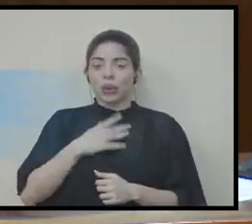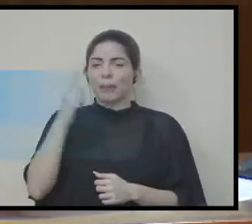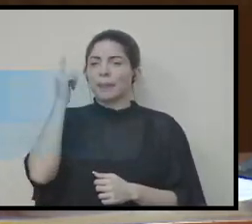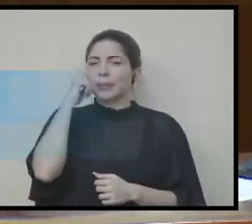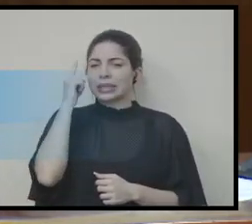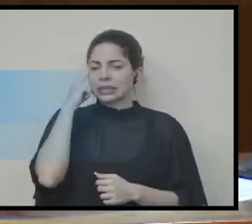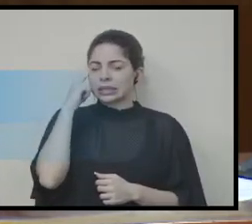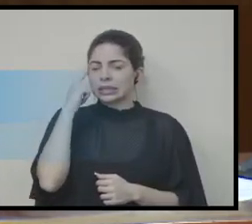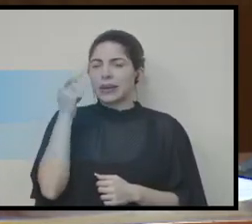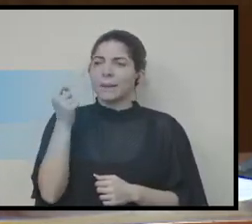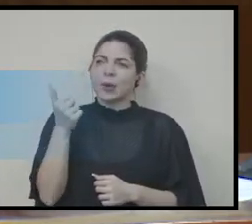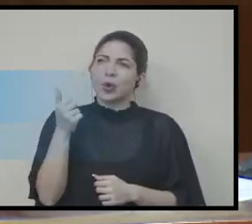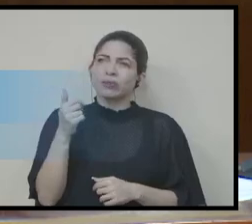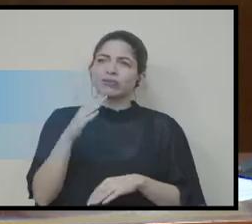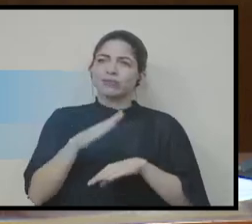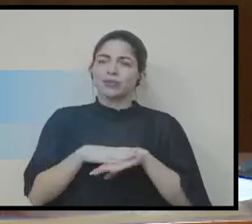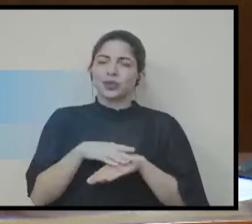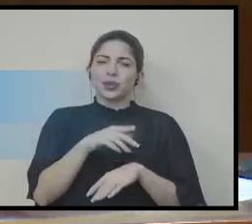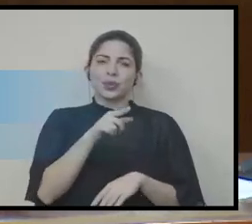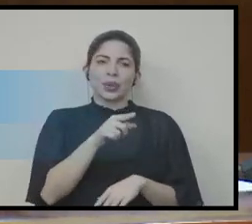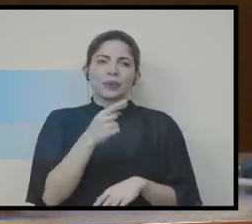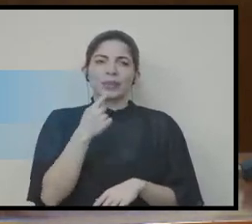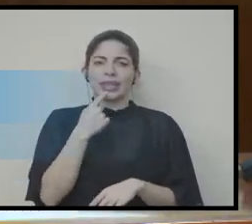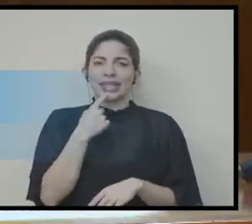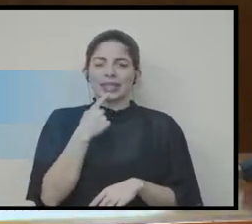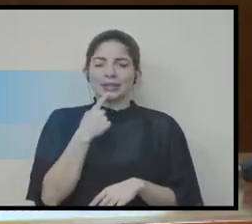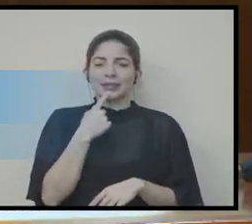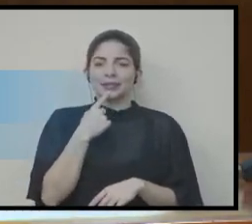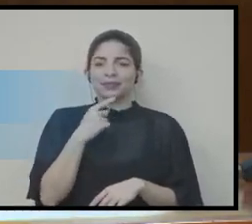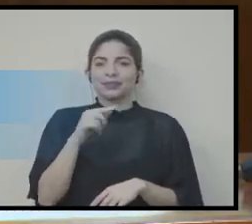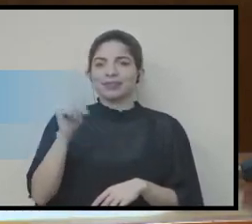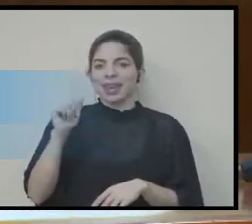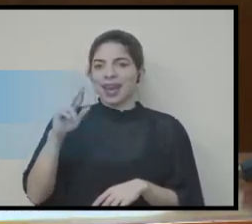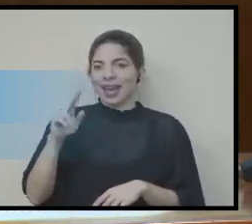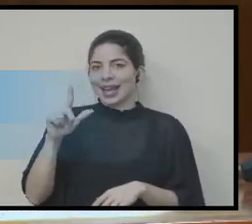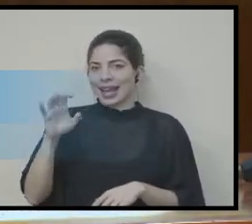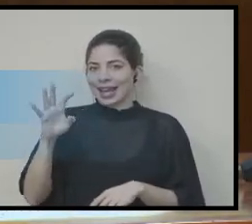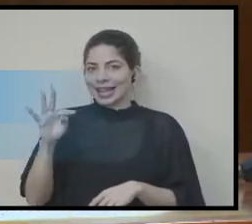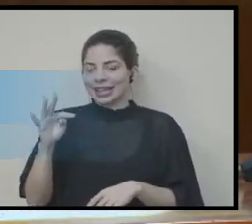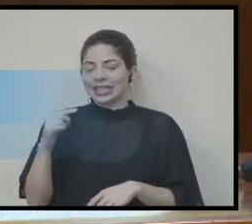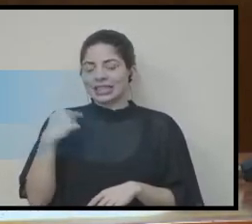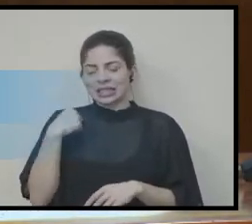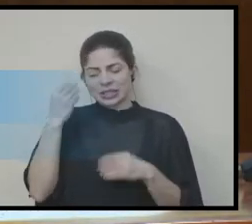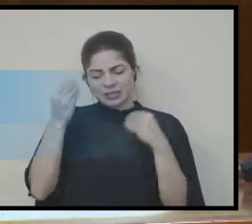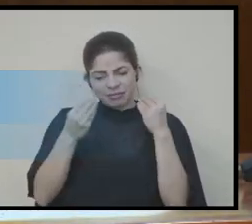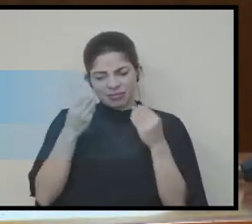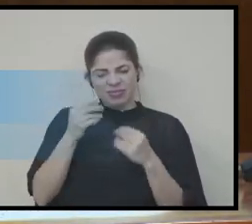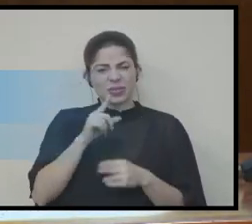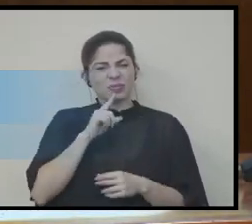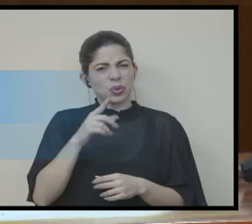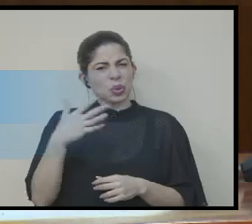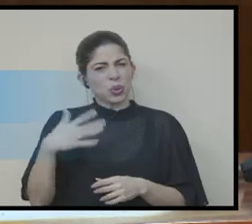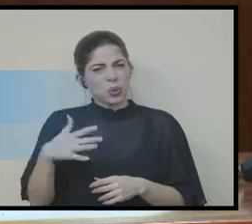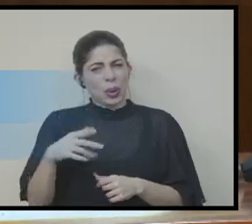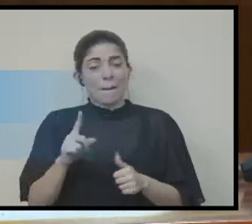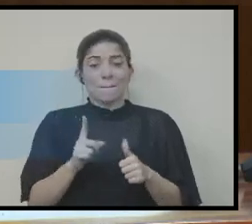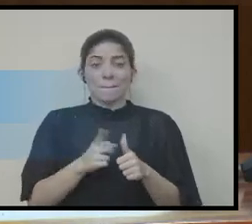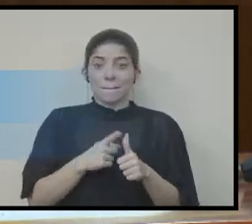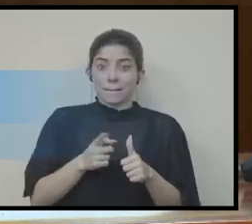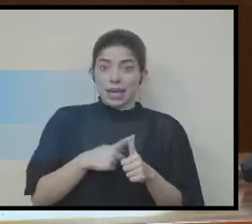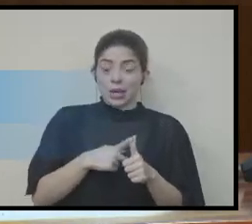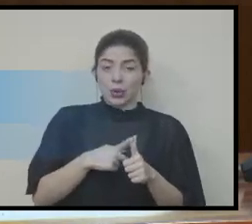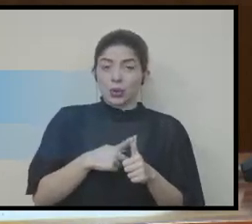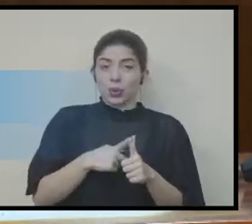Pensaba un poco en lo que planteaba, ¿verdad?, doña Arlet, y decía, bueno, es que uno tiene, primero, lo